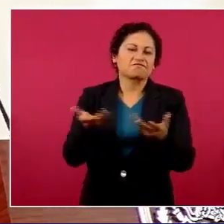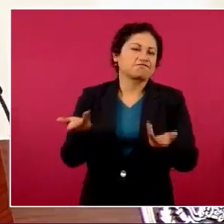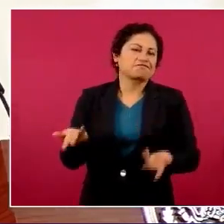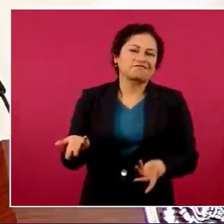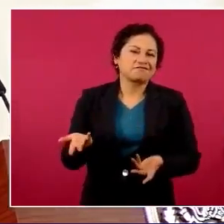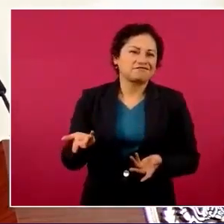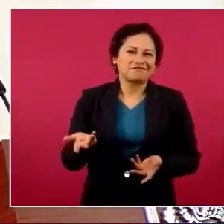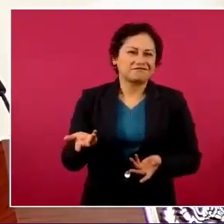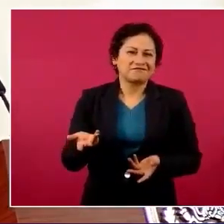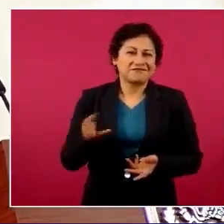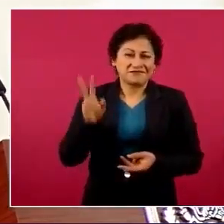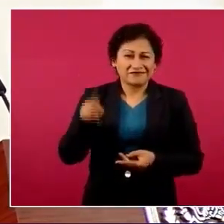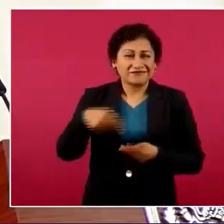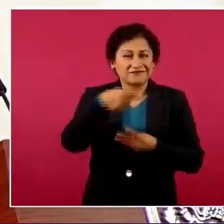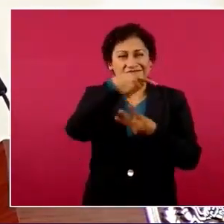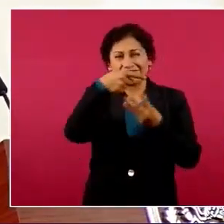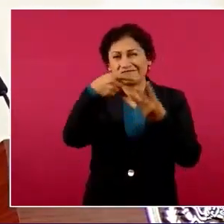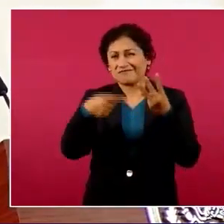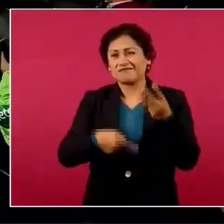No, esos van a seguir,